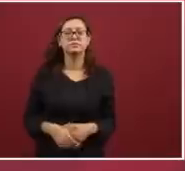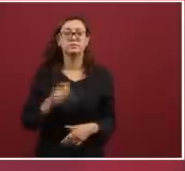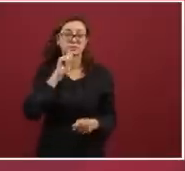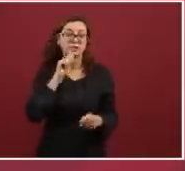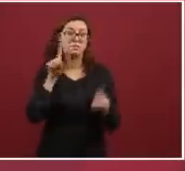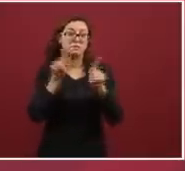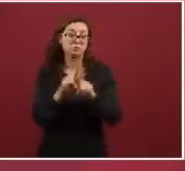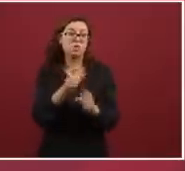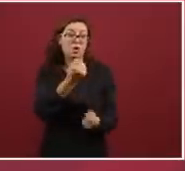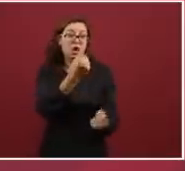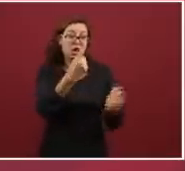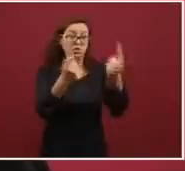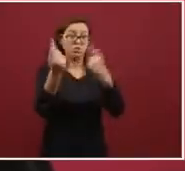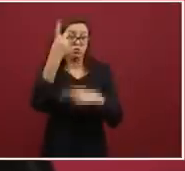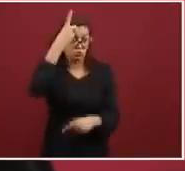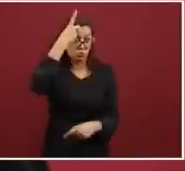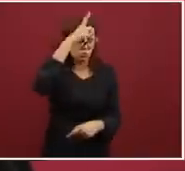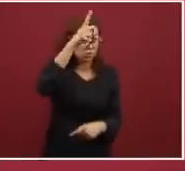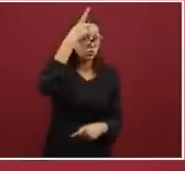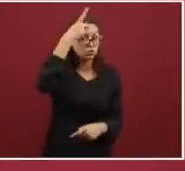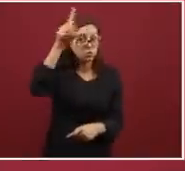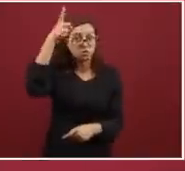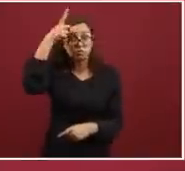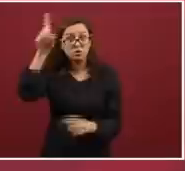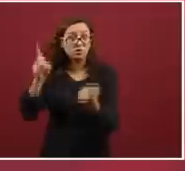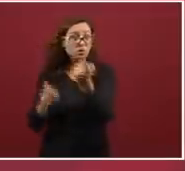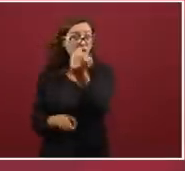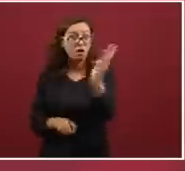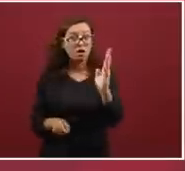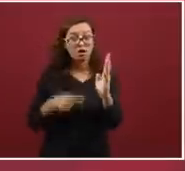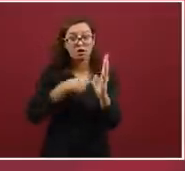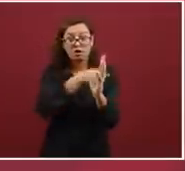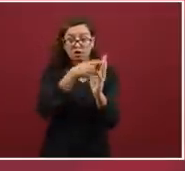comunicación que no